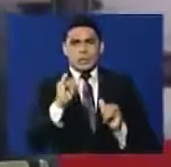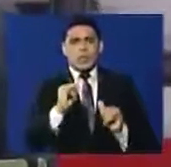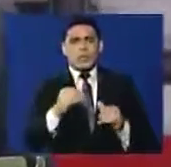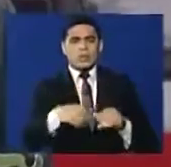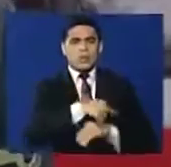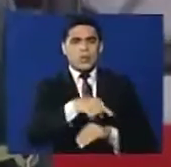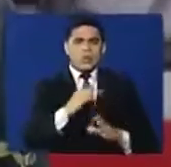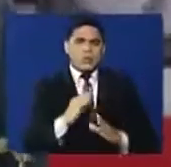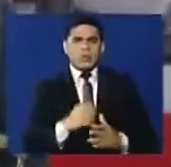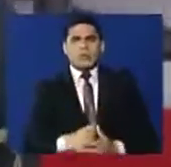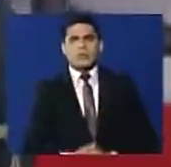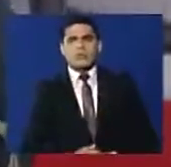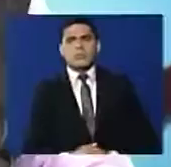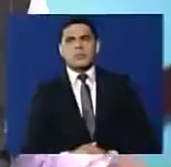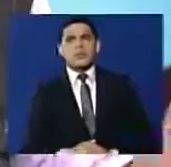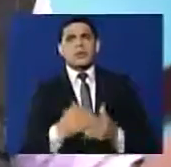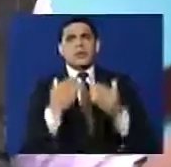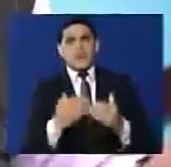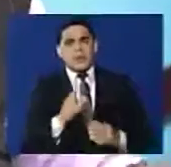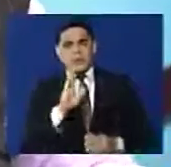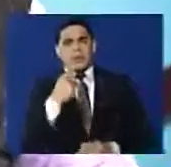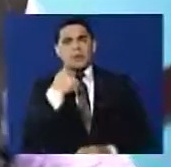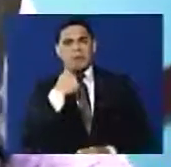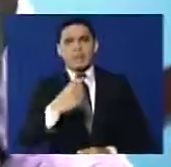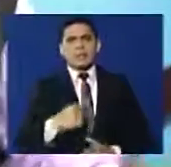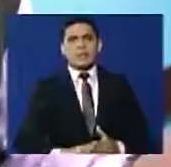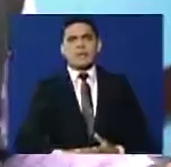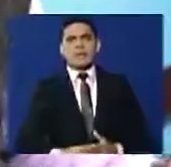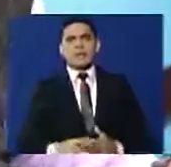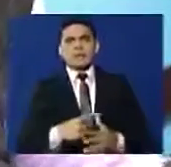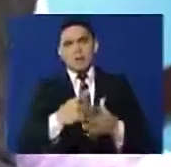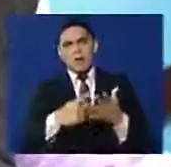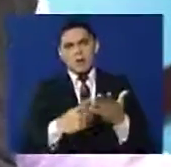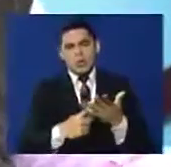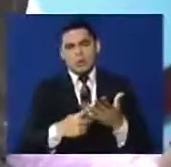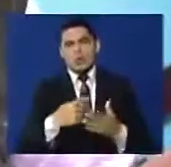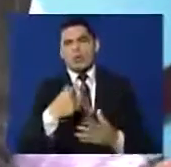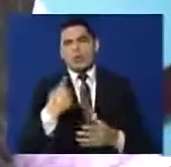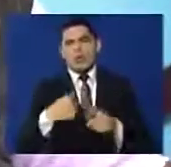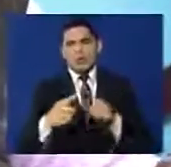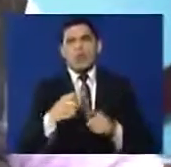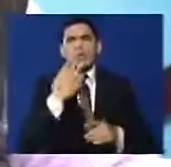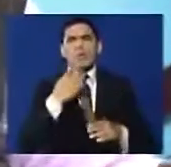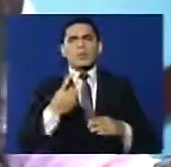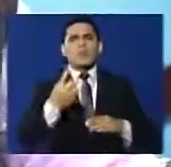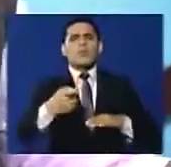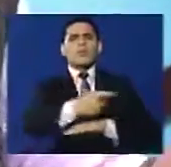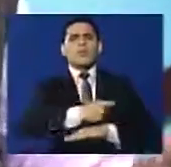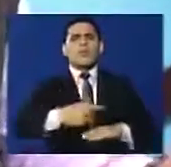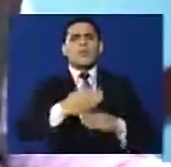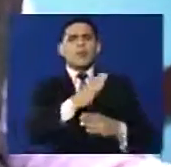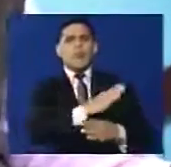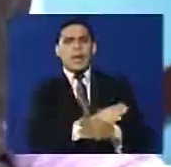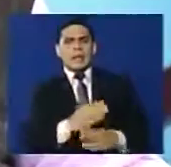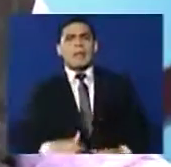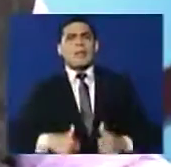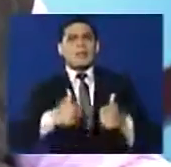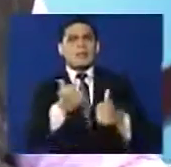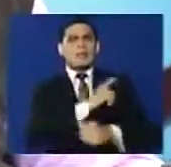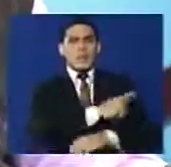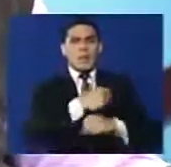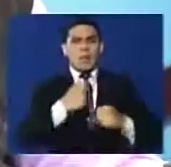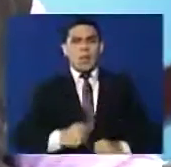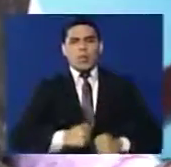su oportunidad. No, maravilloso. Lo que pasa es que, bueno, fíjate tú, que una cosa no justifica a la otra, pero este es un gobierno de que desde antes de llegar al